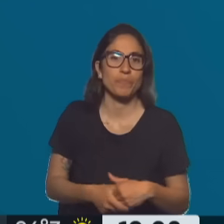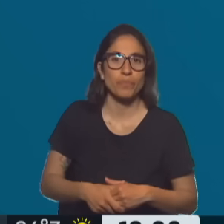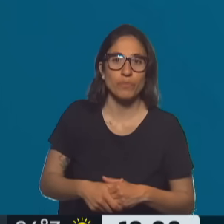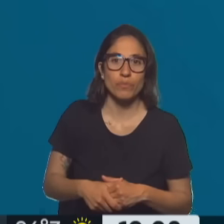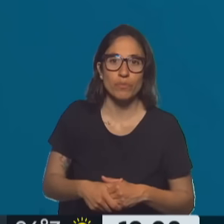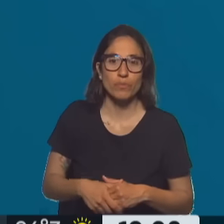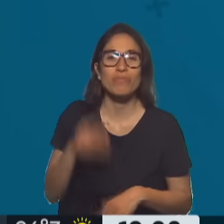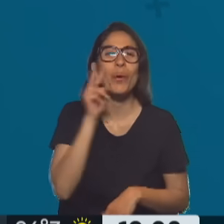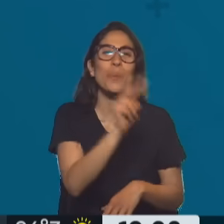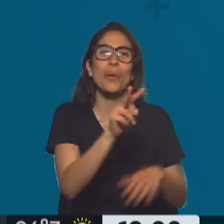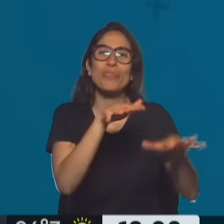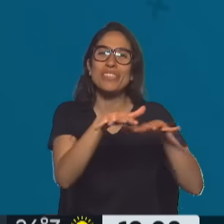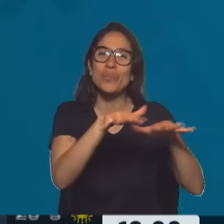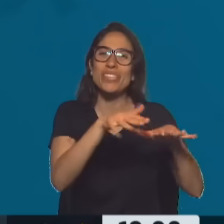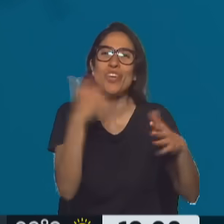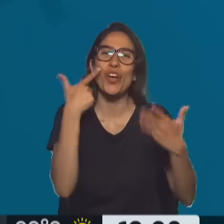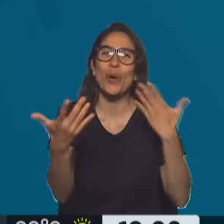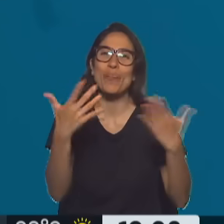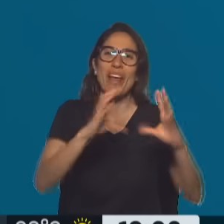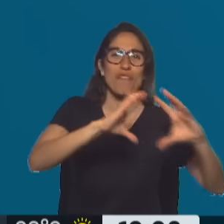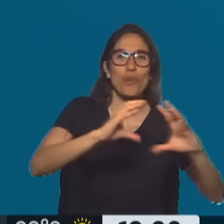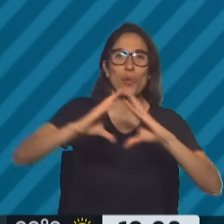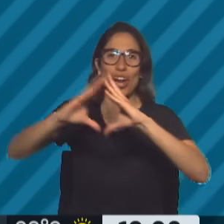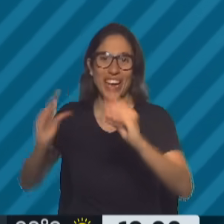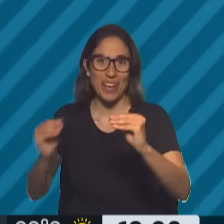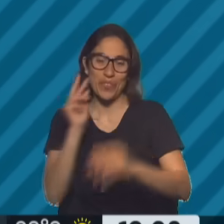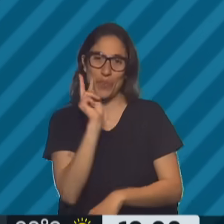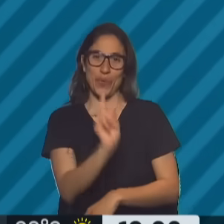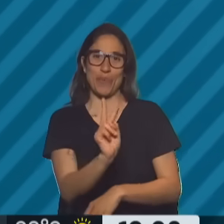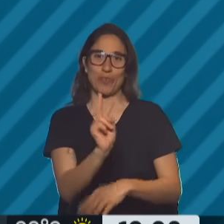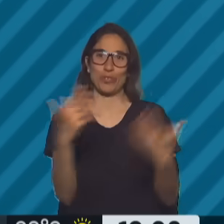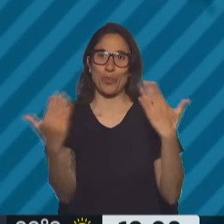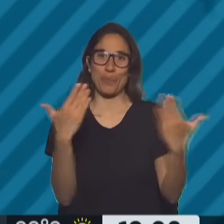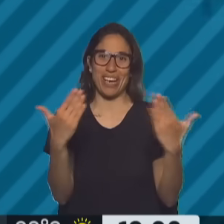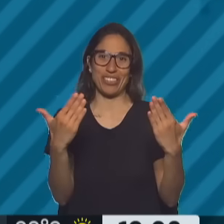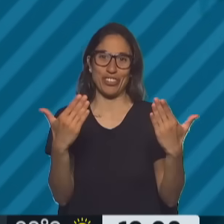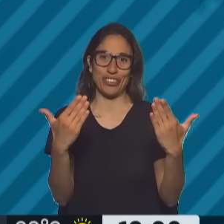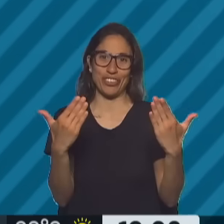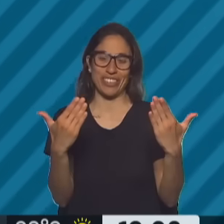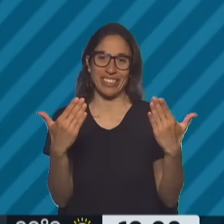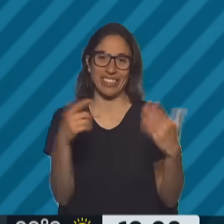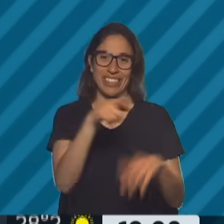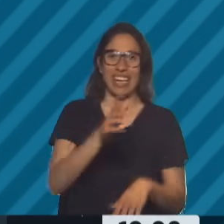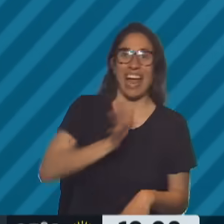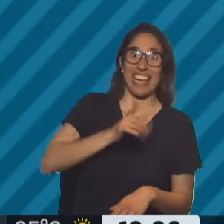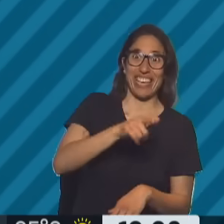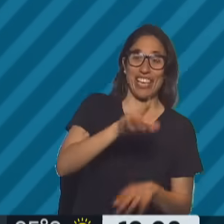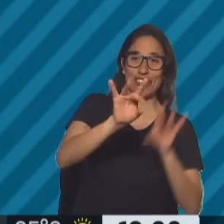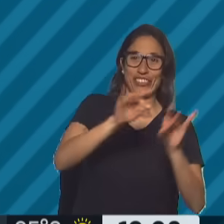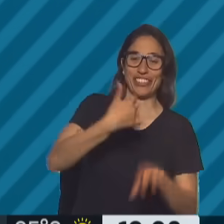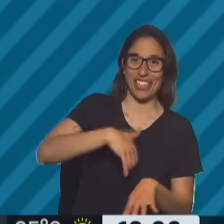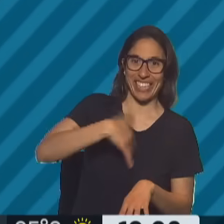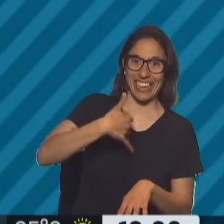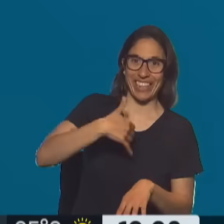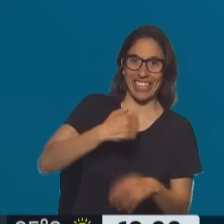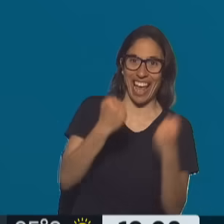que ver con Dibu Martínez. ¿Cuál es la relación? Inevitable. Es la foto que recorre el mundo. Por Dibu y esa foto, o ese momento para